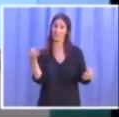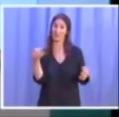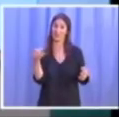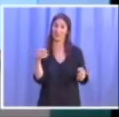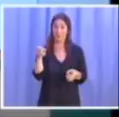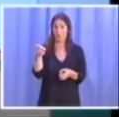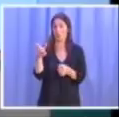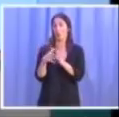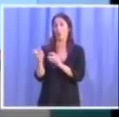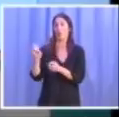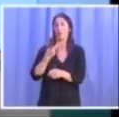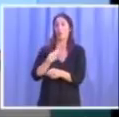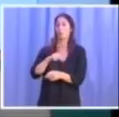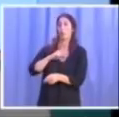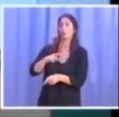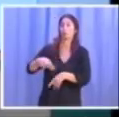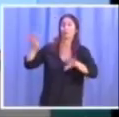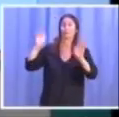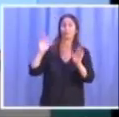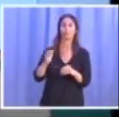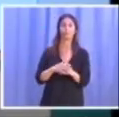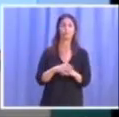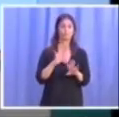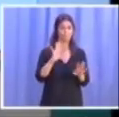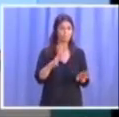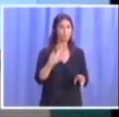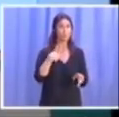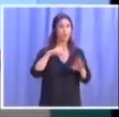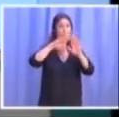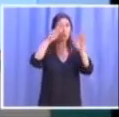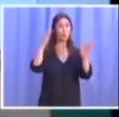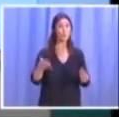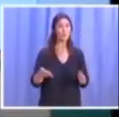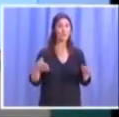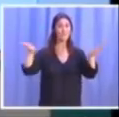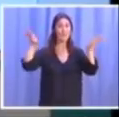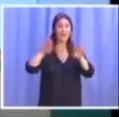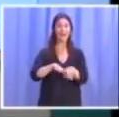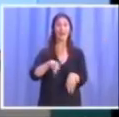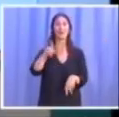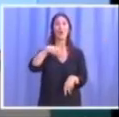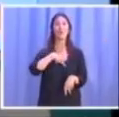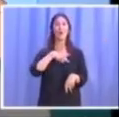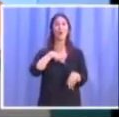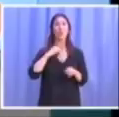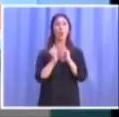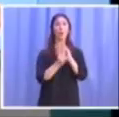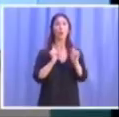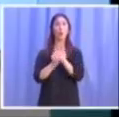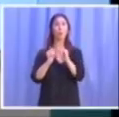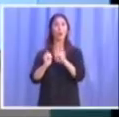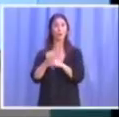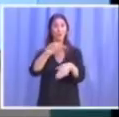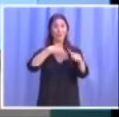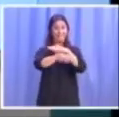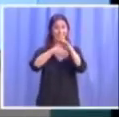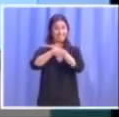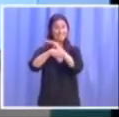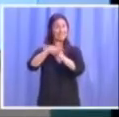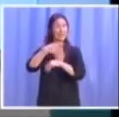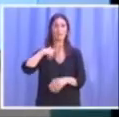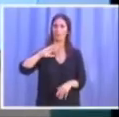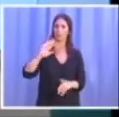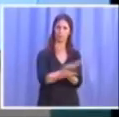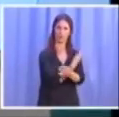con vos? Nos comprometemos a quitar en las casas cuevas del barranco del abogado a los ocupas que están destrozando a los vecinos y que están ya que no